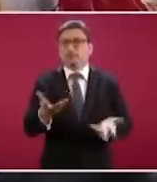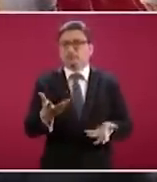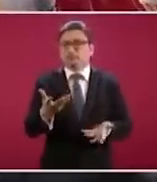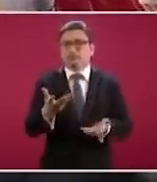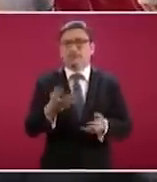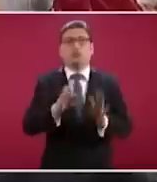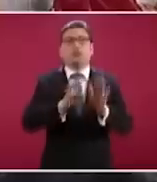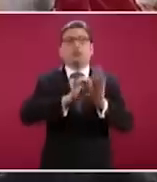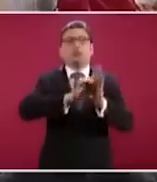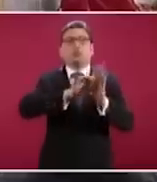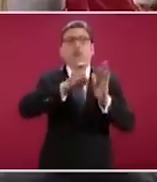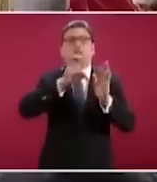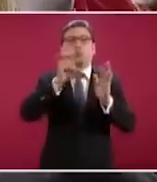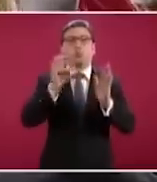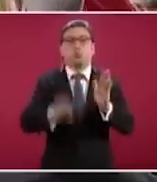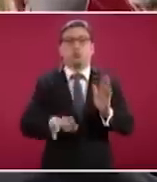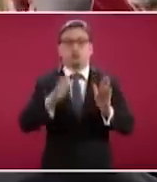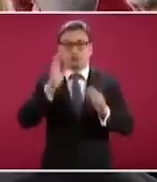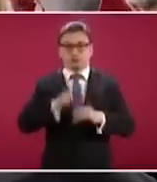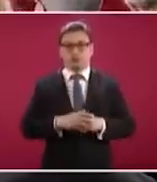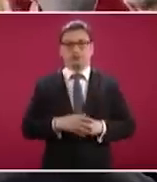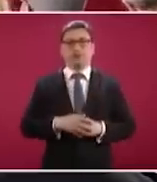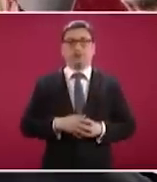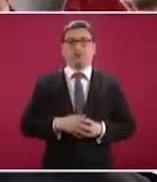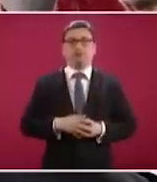por ejemplo, la desobediencia civil,